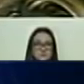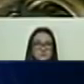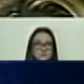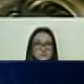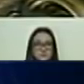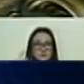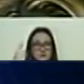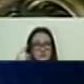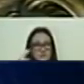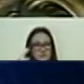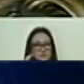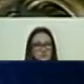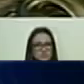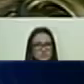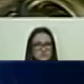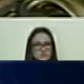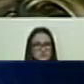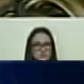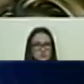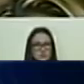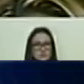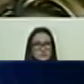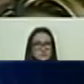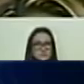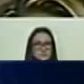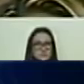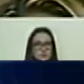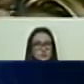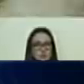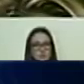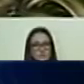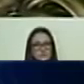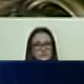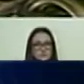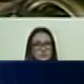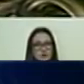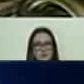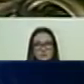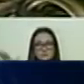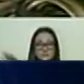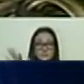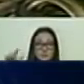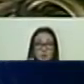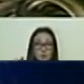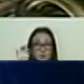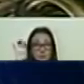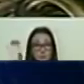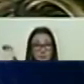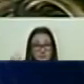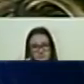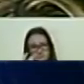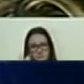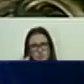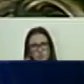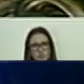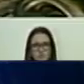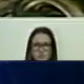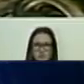con respecto a la situación que se viene presentando con los venezolanos que están en el exterior. Hemos visto a través de las